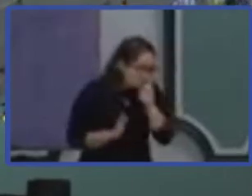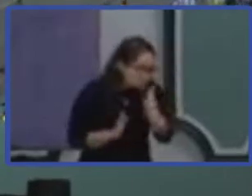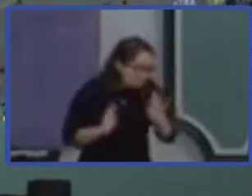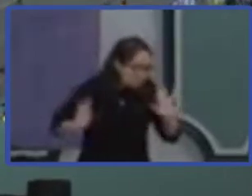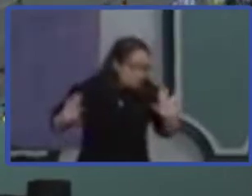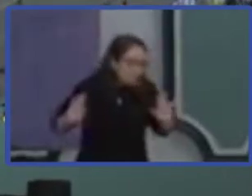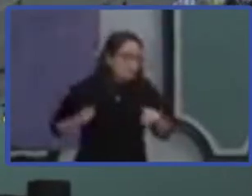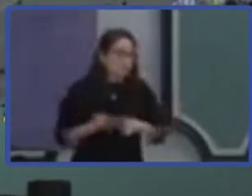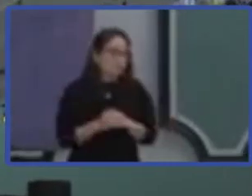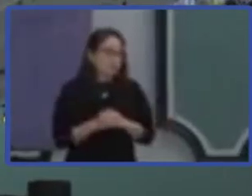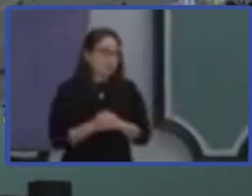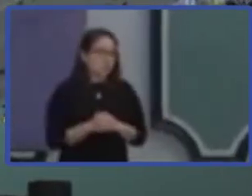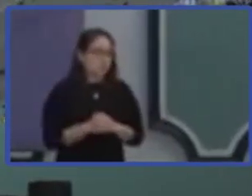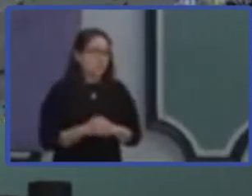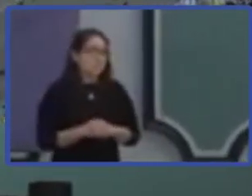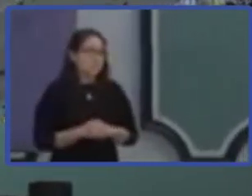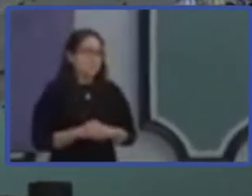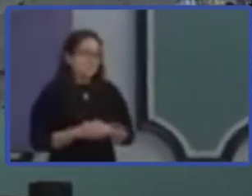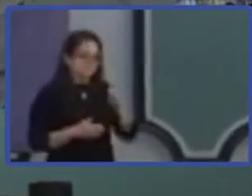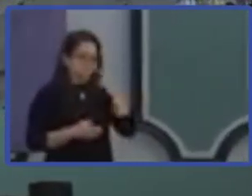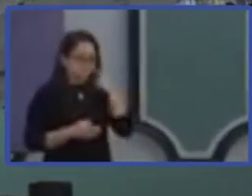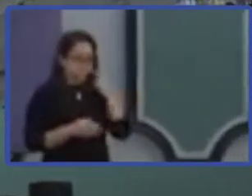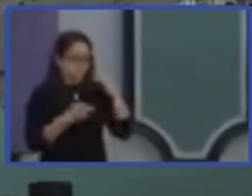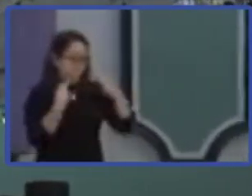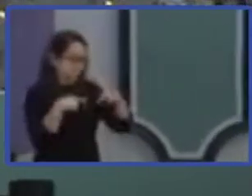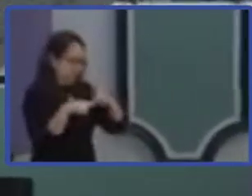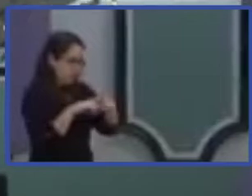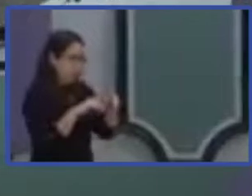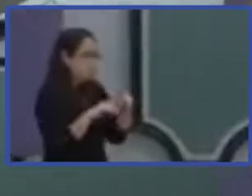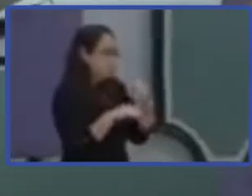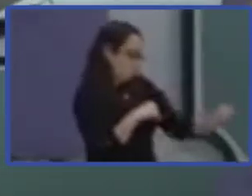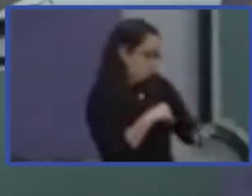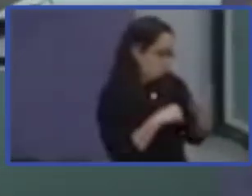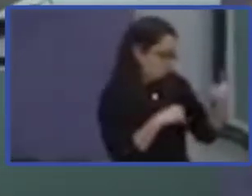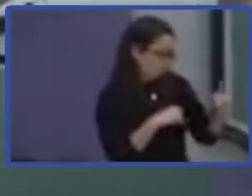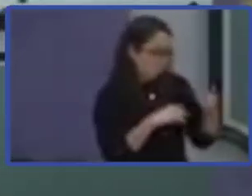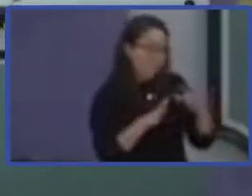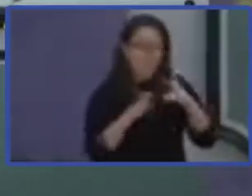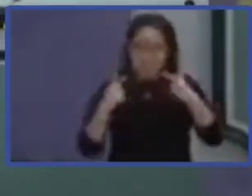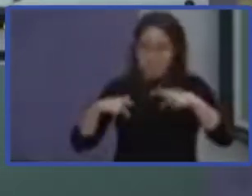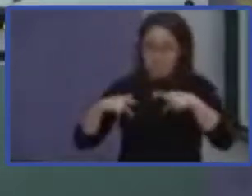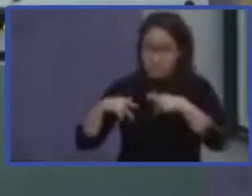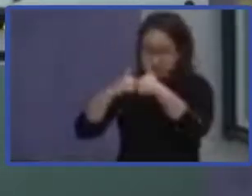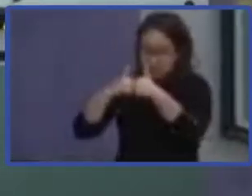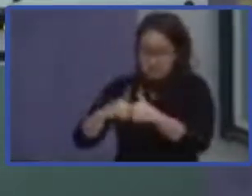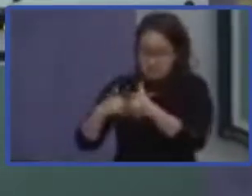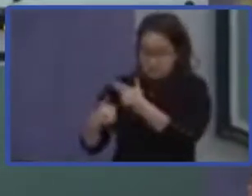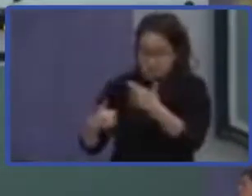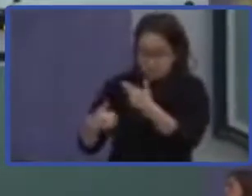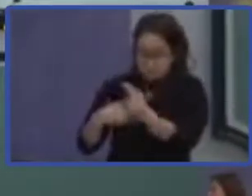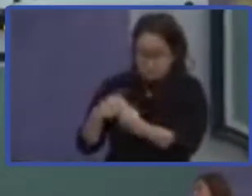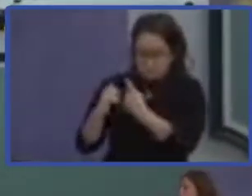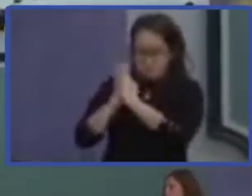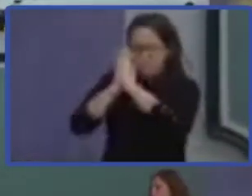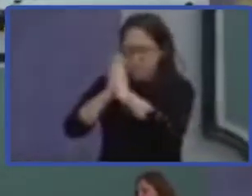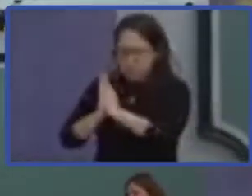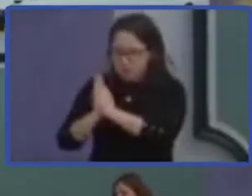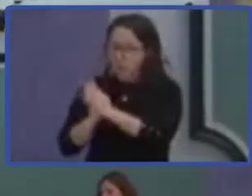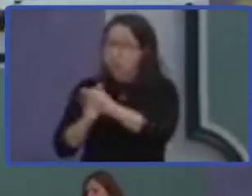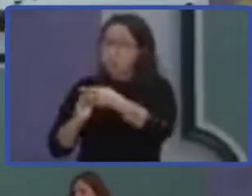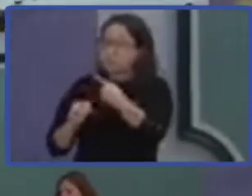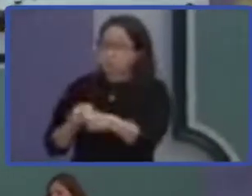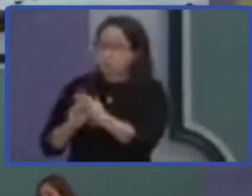Multiplicamos, le decimos a los huéspedes, huéspedes del hotel infinito. Por favor, multipliquen por dos